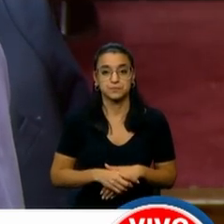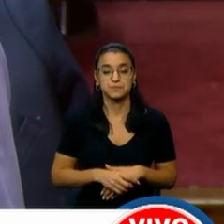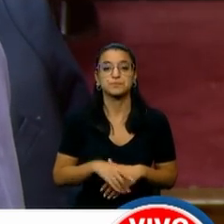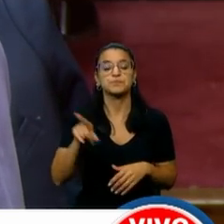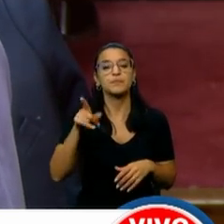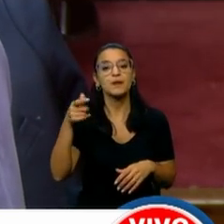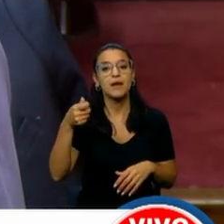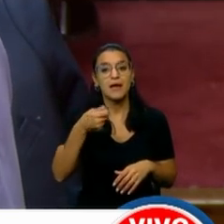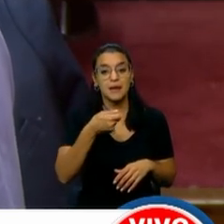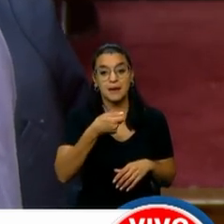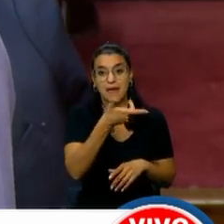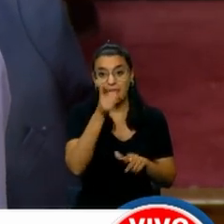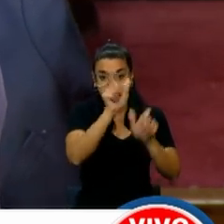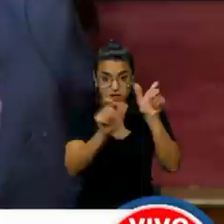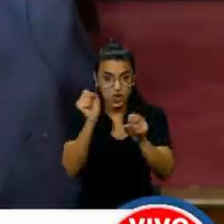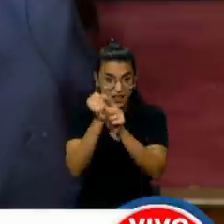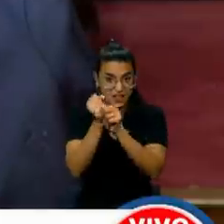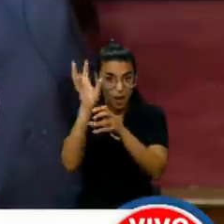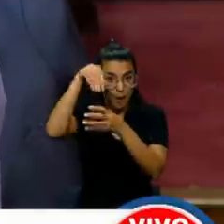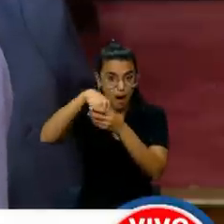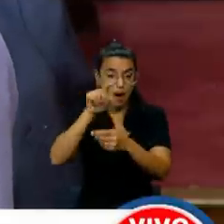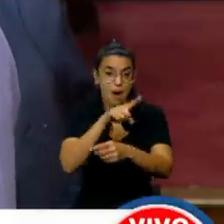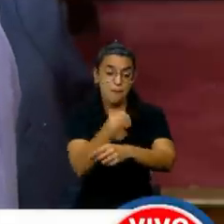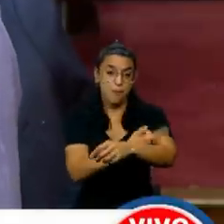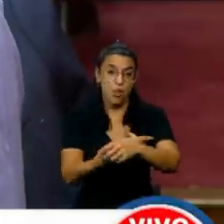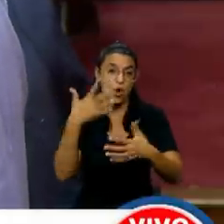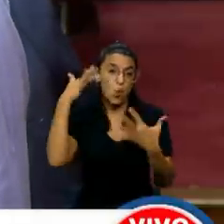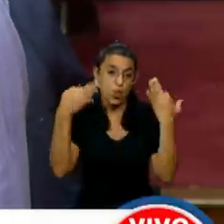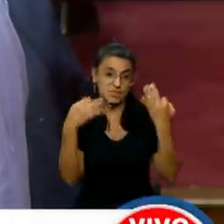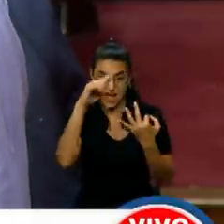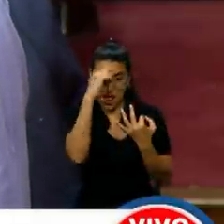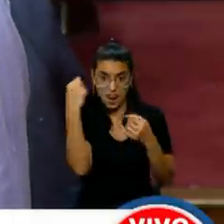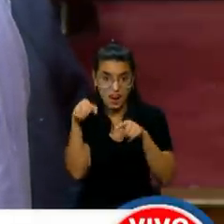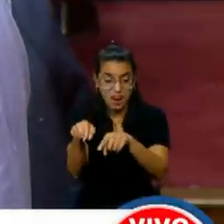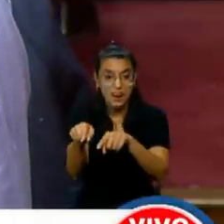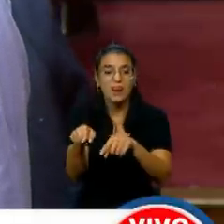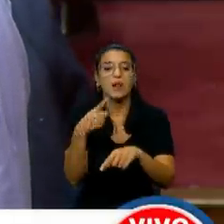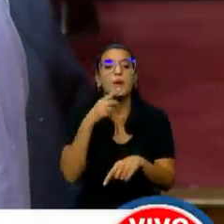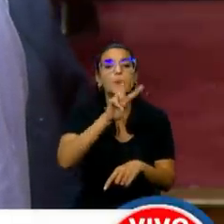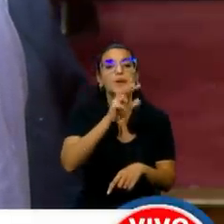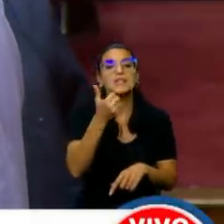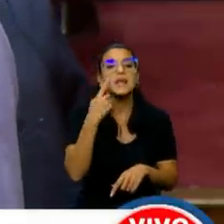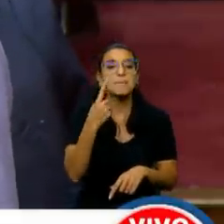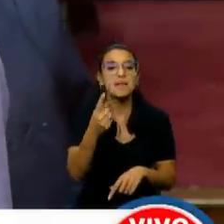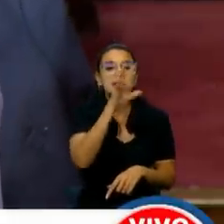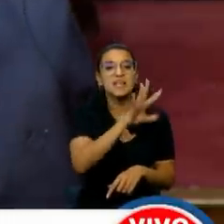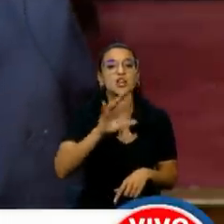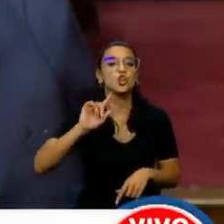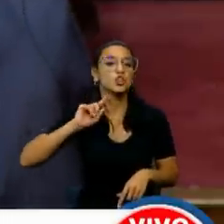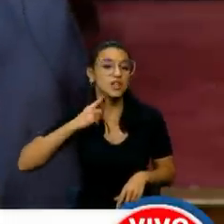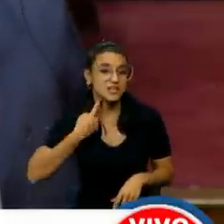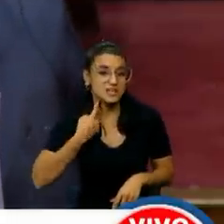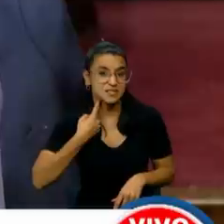la cantidad de personal que tiene el poder judicial de la nación es de 26 mil 513